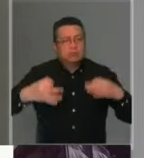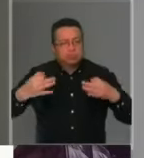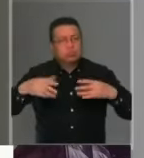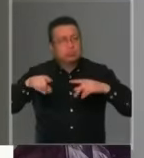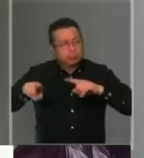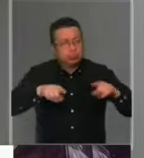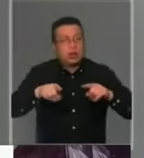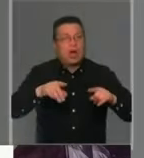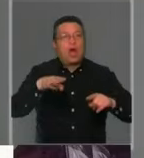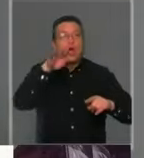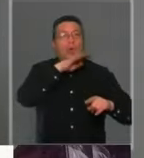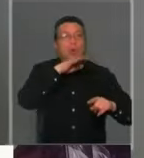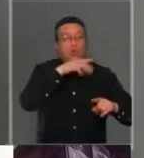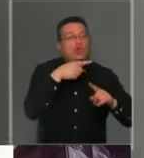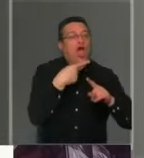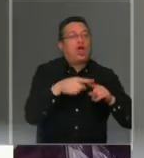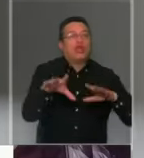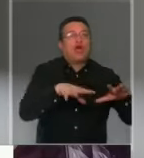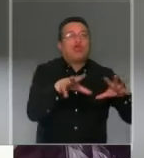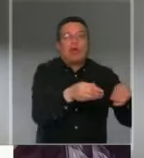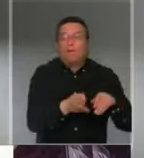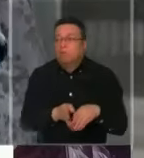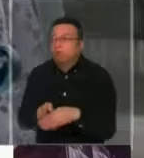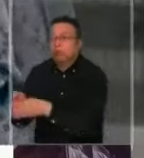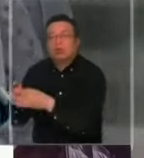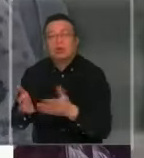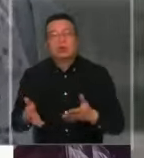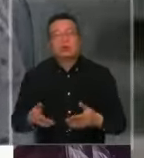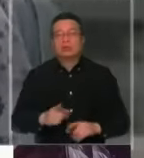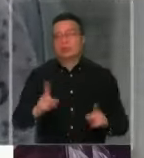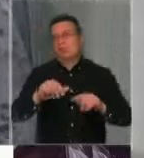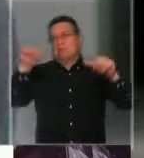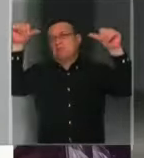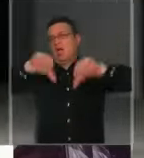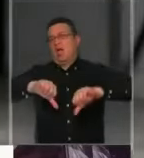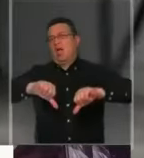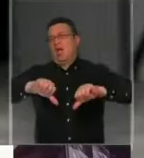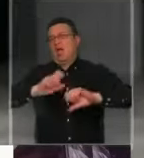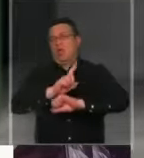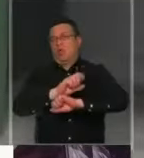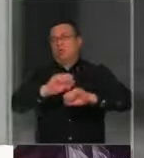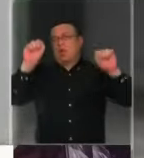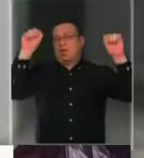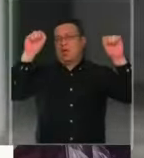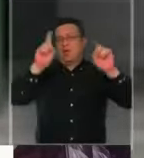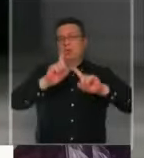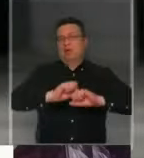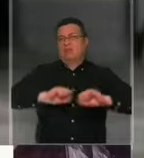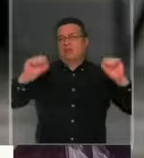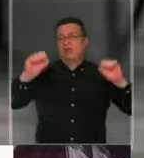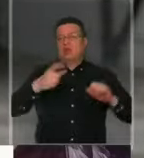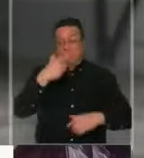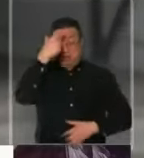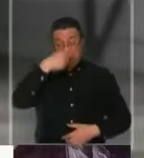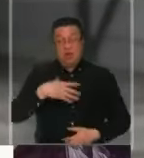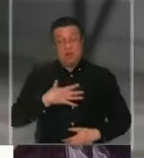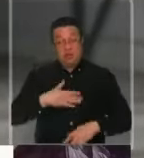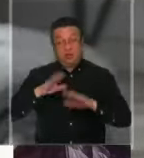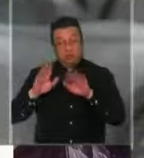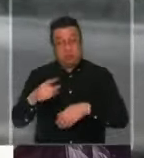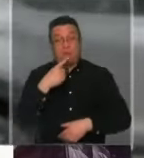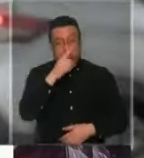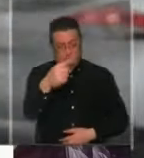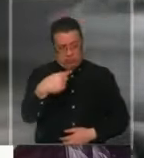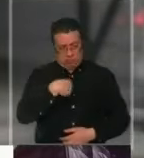estén ocupando con otros fines? Yo creo que está mal, porque no puede ser. Si la persona quiere, hay que consultarlo con